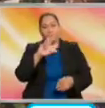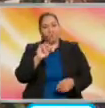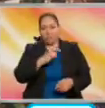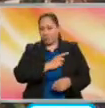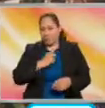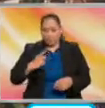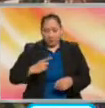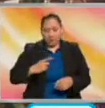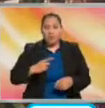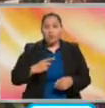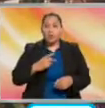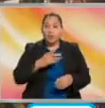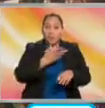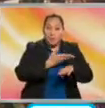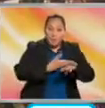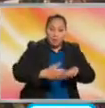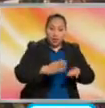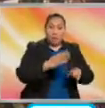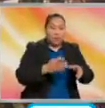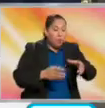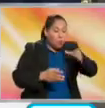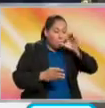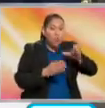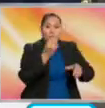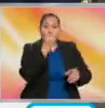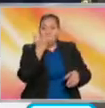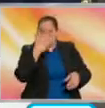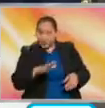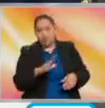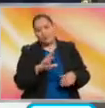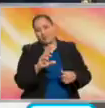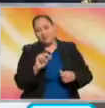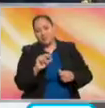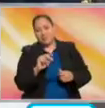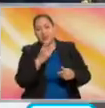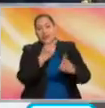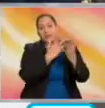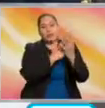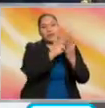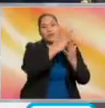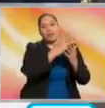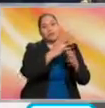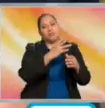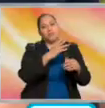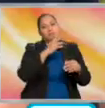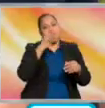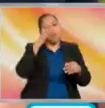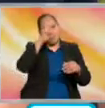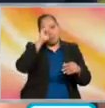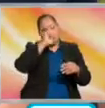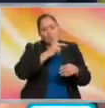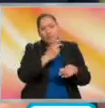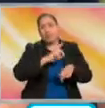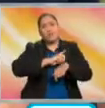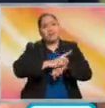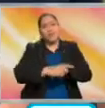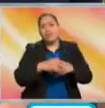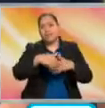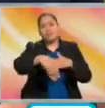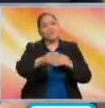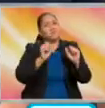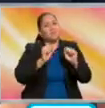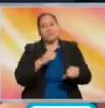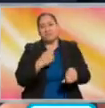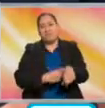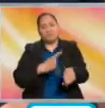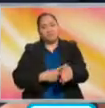claras juntas no es una buena recomendación. No, bueno, No, no, no. Ahí sí que cuando aplica me el de vean que todo en exceso con un hace daño. penacho aquí. Todo en exceso nos hace daño, todo en exceso nos hace Claro.